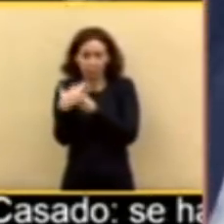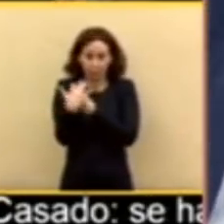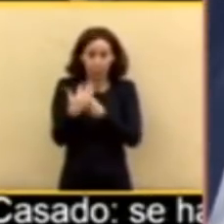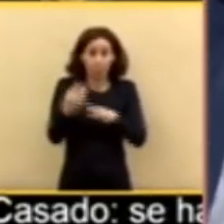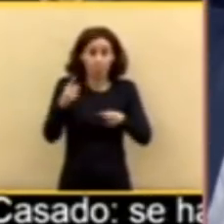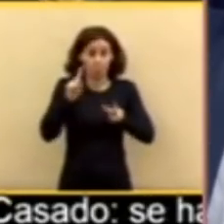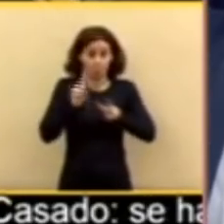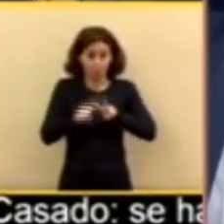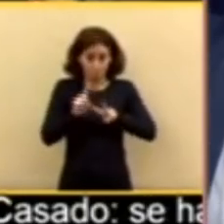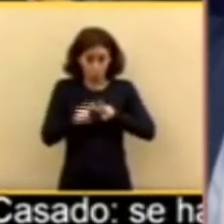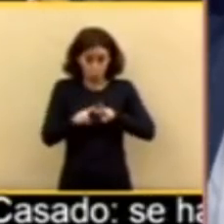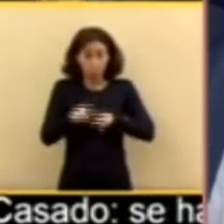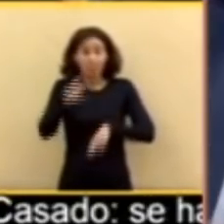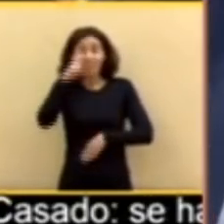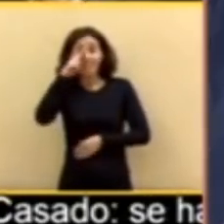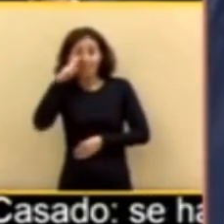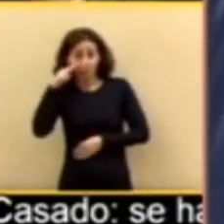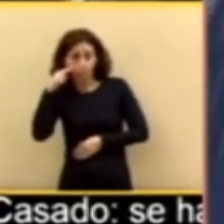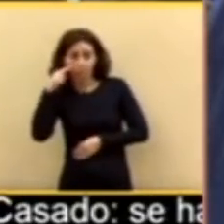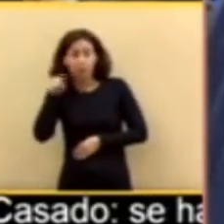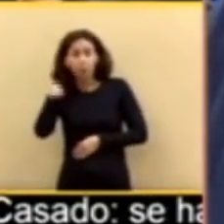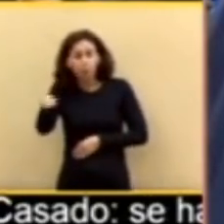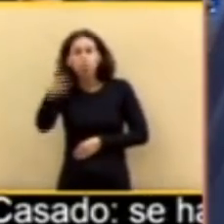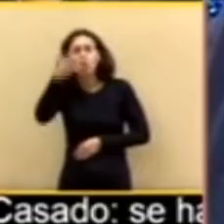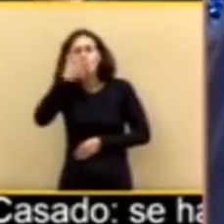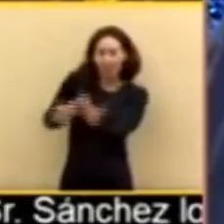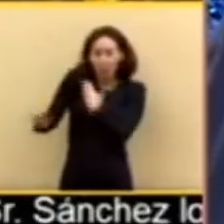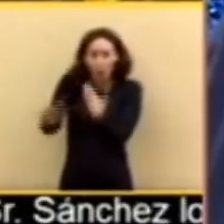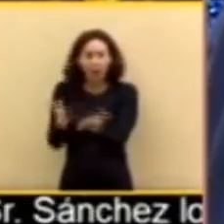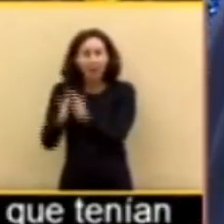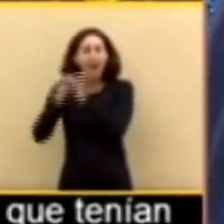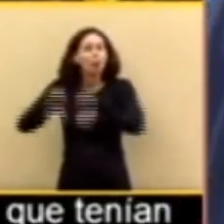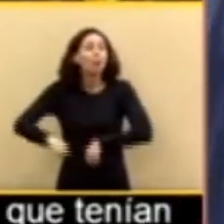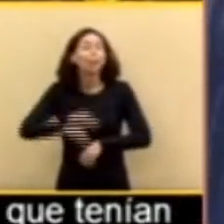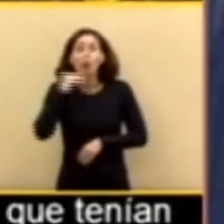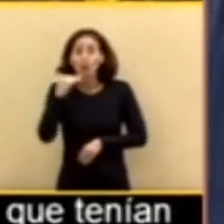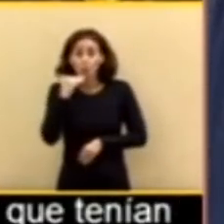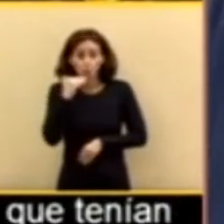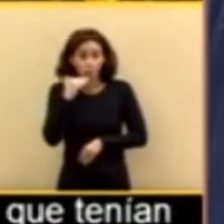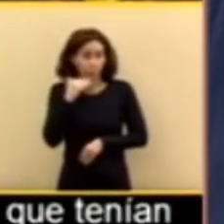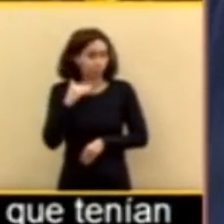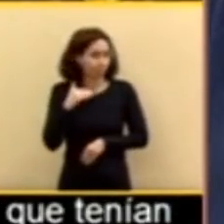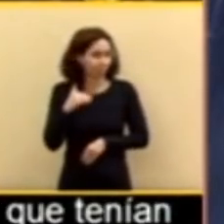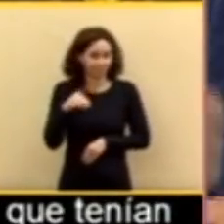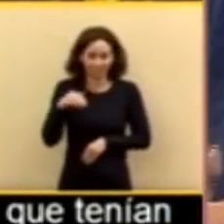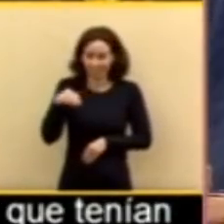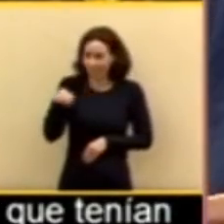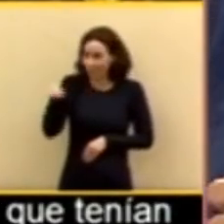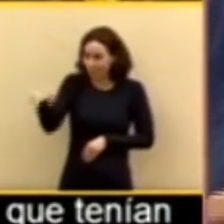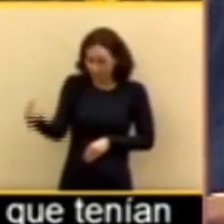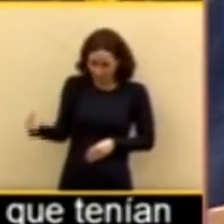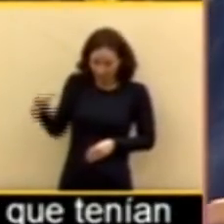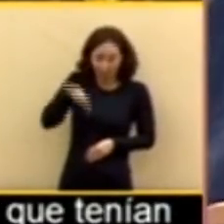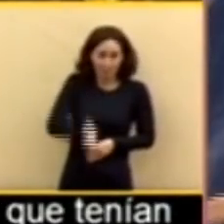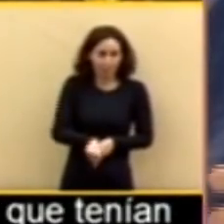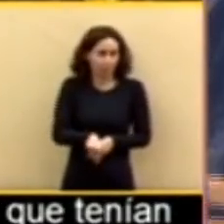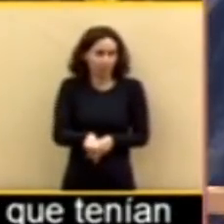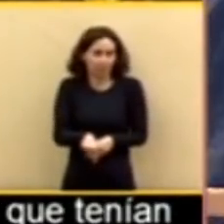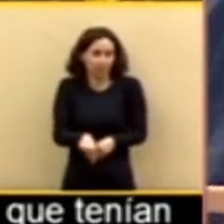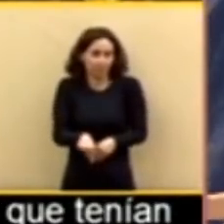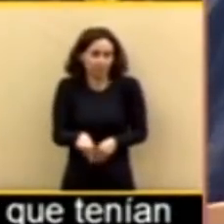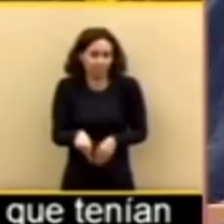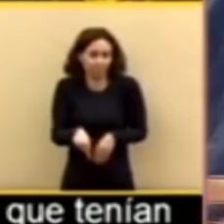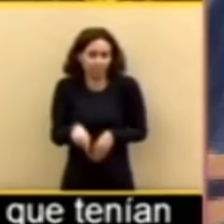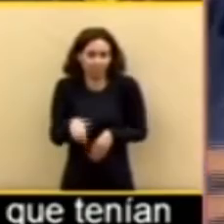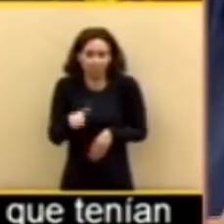ahora hay que buscar... Esto. Y le destruye más por la contestación que ha tenido tan serena Santiago. Cuando tú generas en tu interior veneno... Y le destruye veneno, más